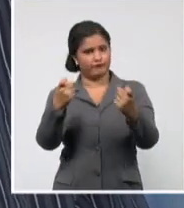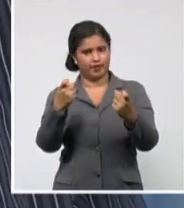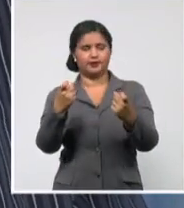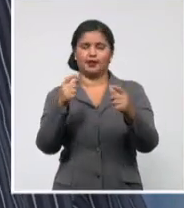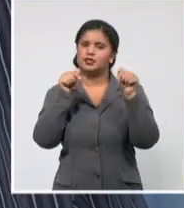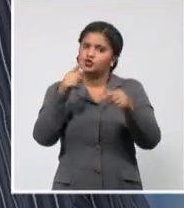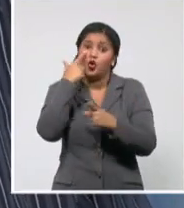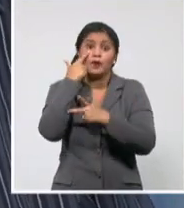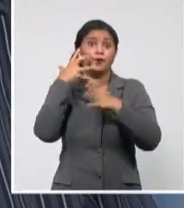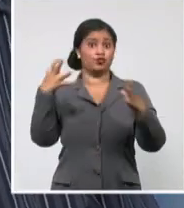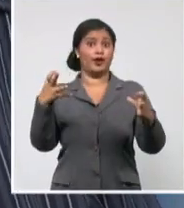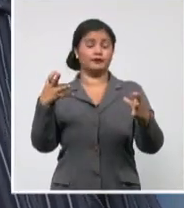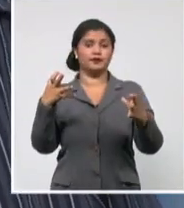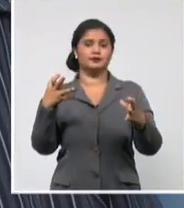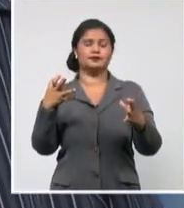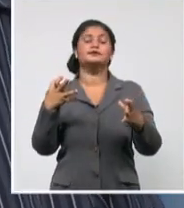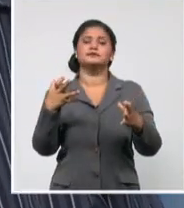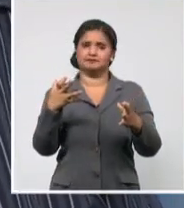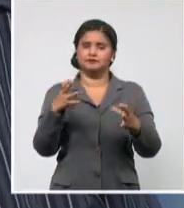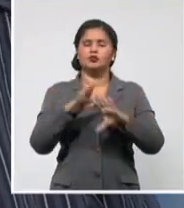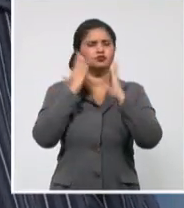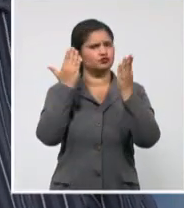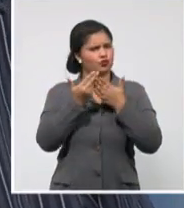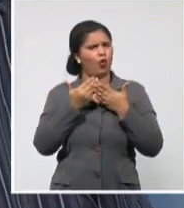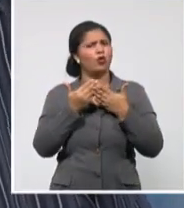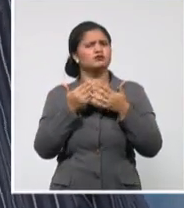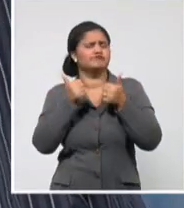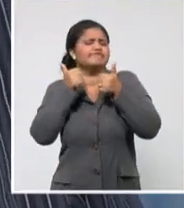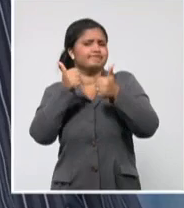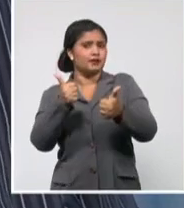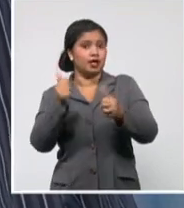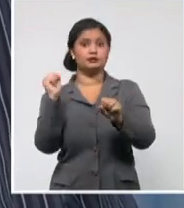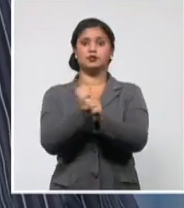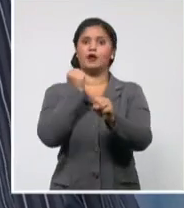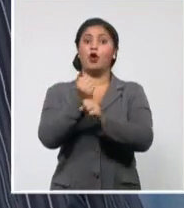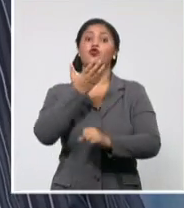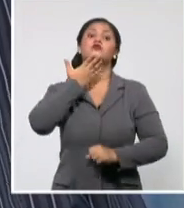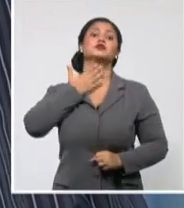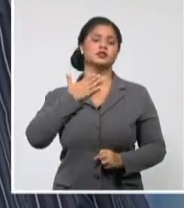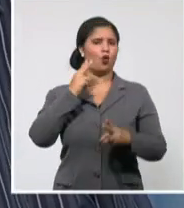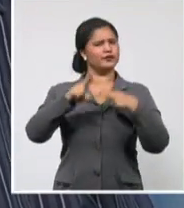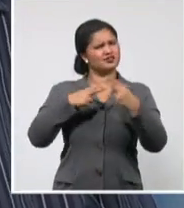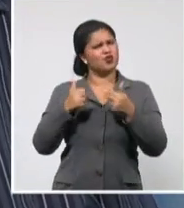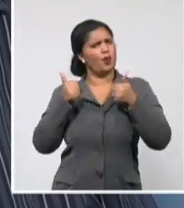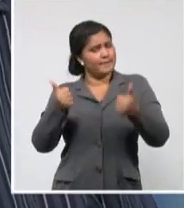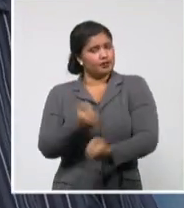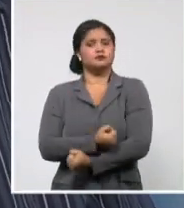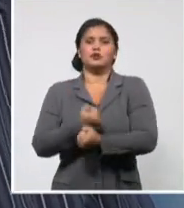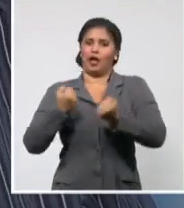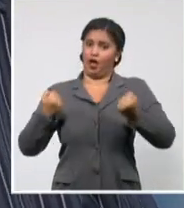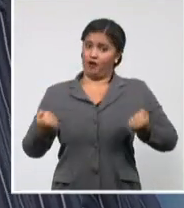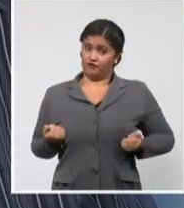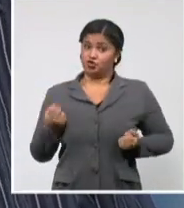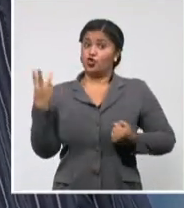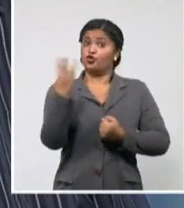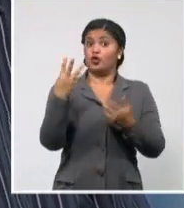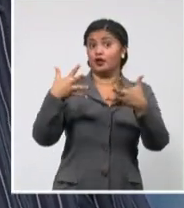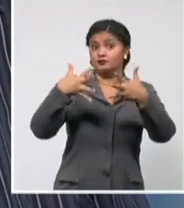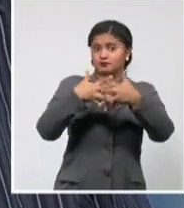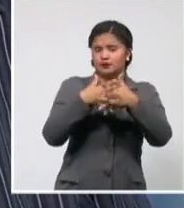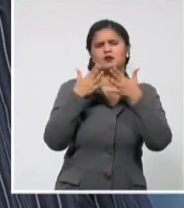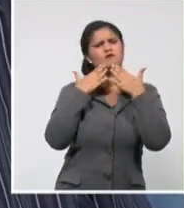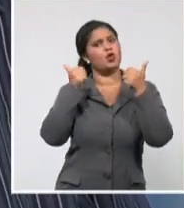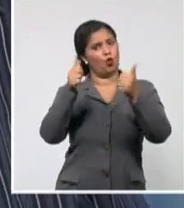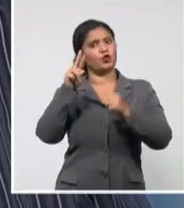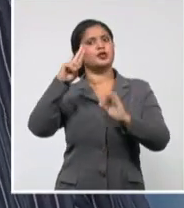Y lo más importante que tenemos es la calidad de los matanceros y en particular de los trabajadores de la industria alimenticia. Creo que si combinamos esas tres cosas podemos lograr